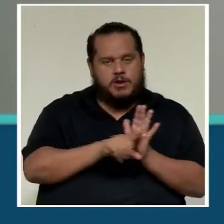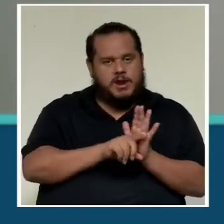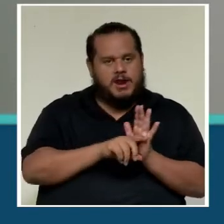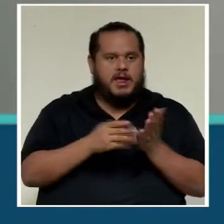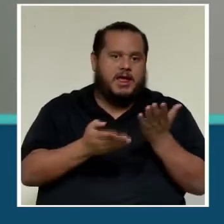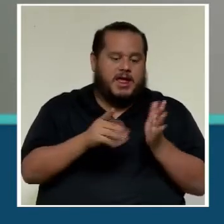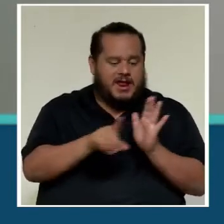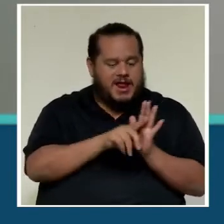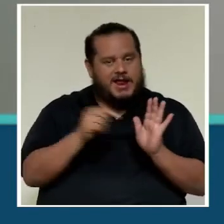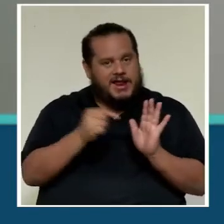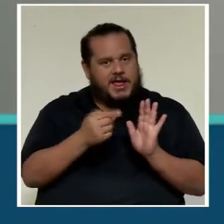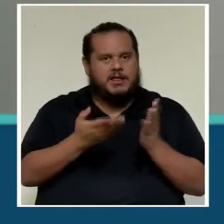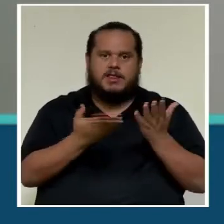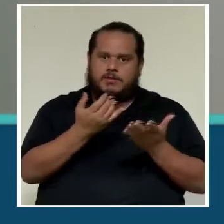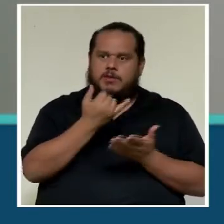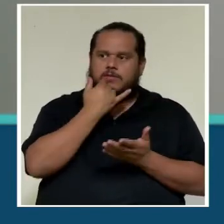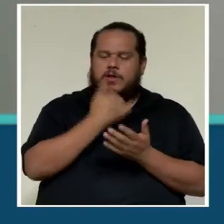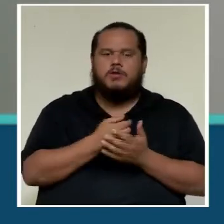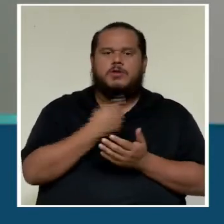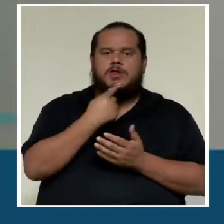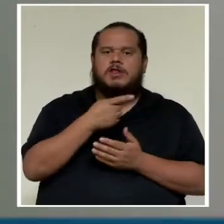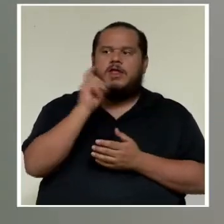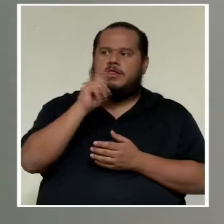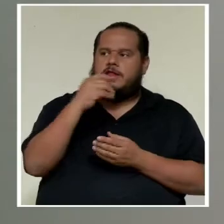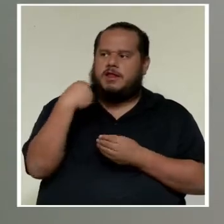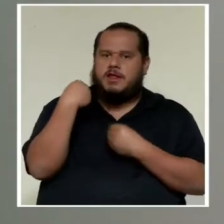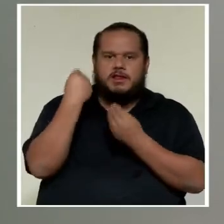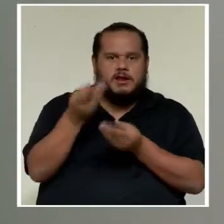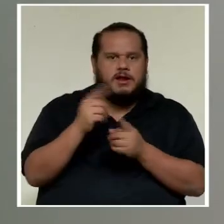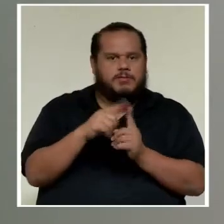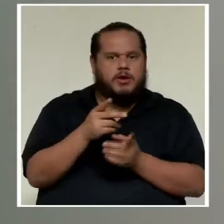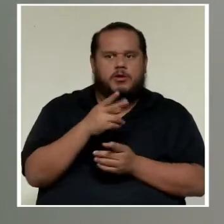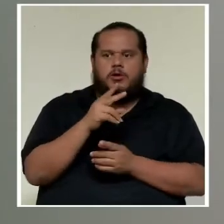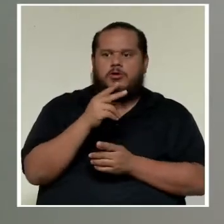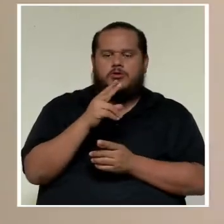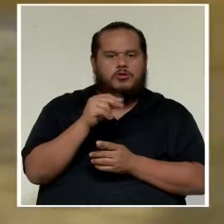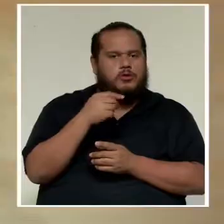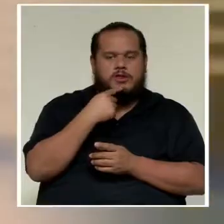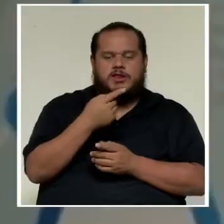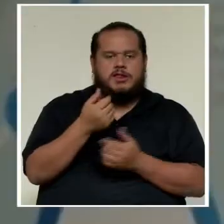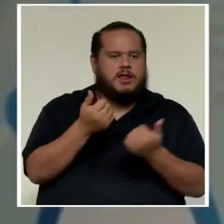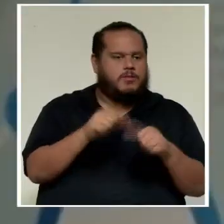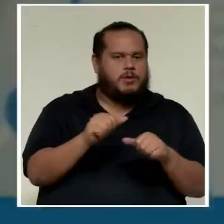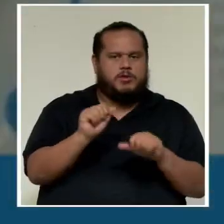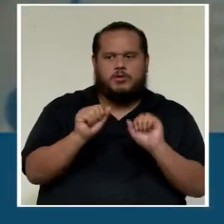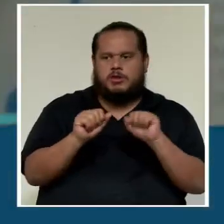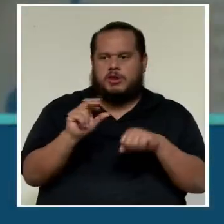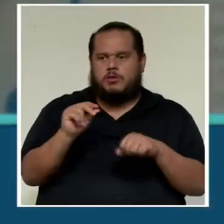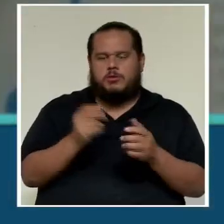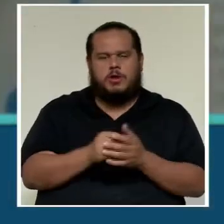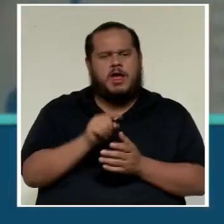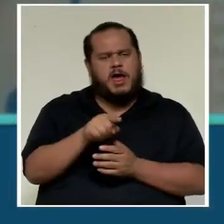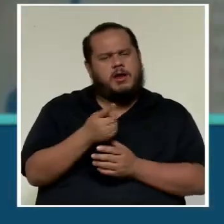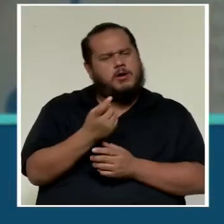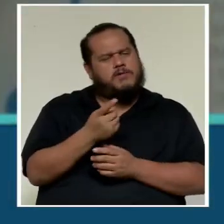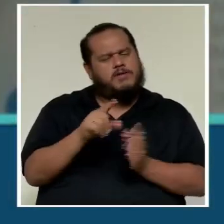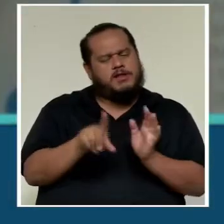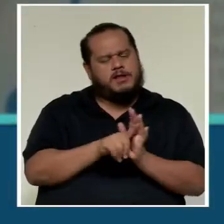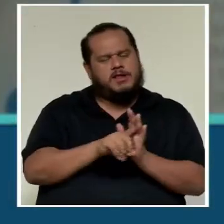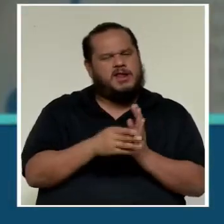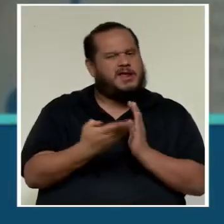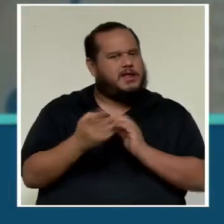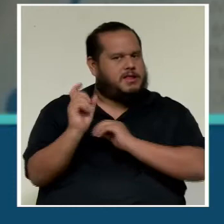un fallo, se dice tienen que entregar, pero no se decía si había aprobación o no. Quizás ahí lo que falta en esa ley es el